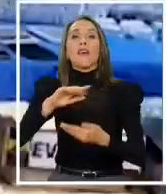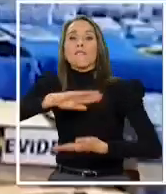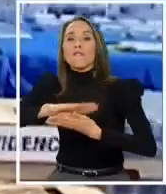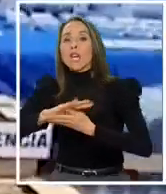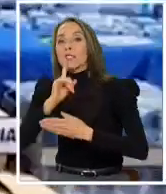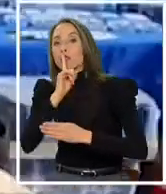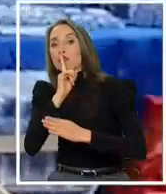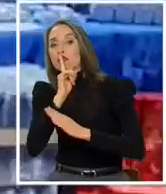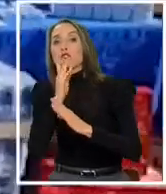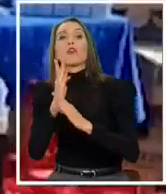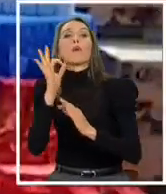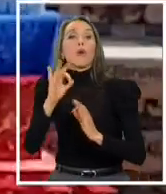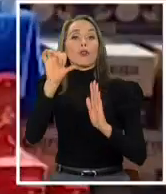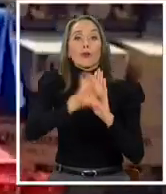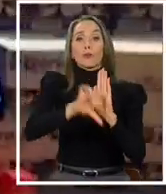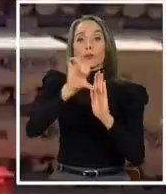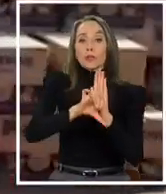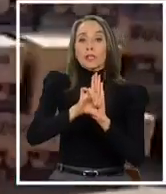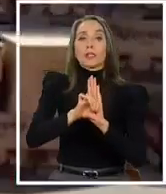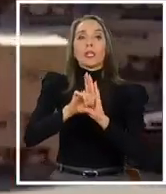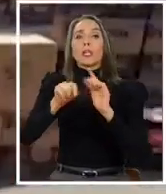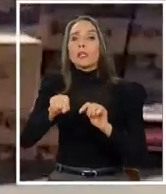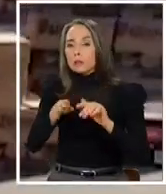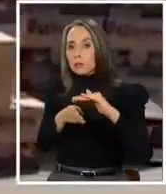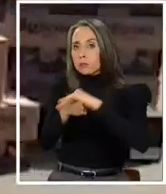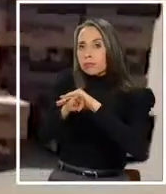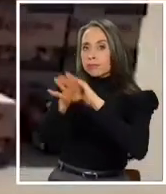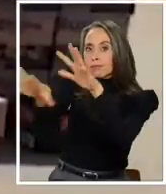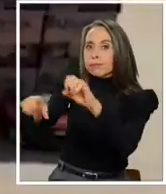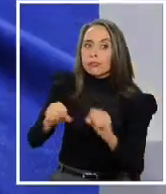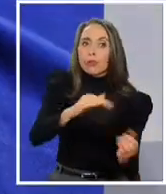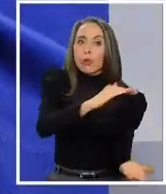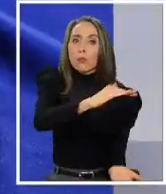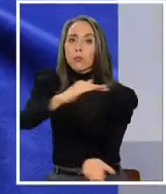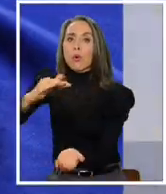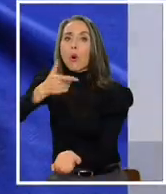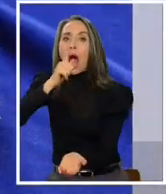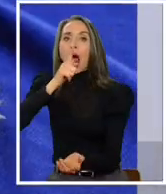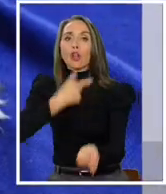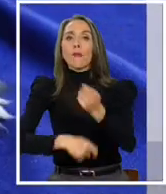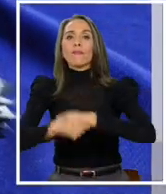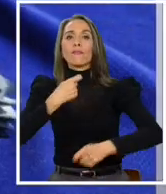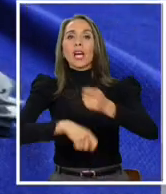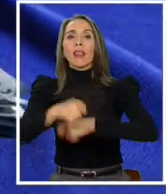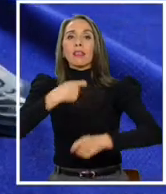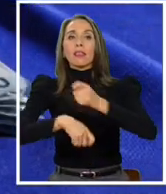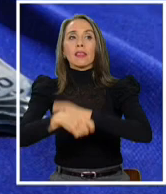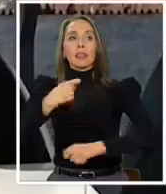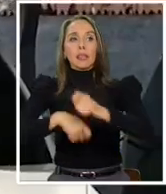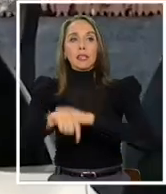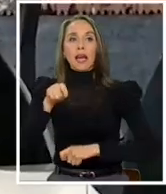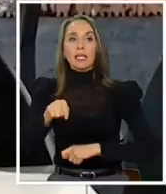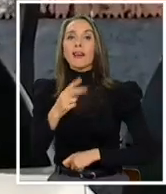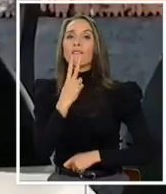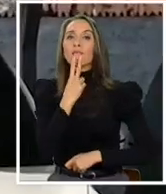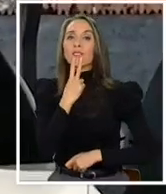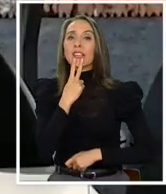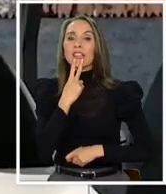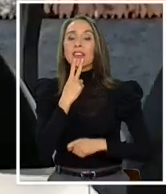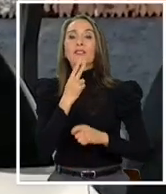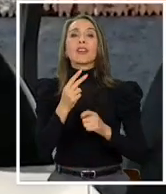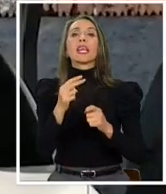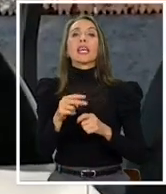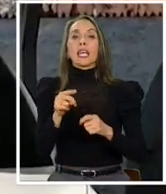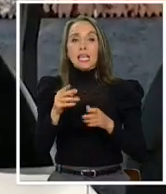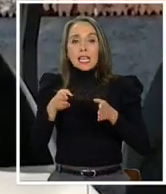y logrando incautar esta gran cantidad de alcohol que ellos vendían dentro del lugar donde vivían, que eran